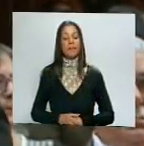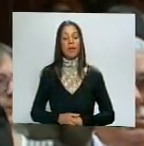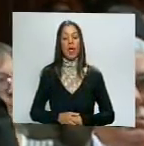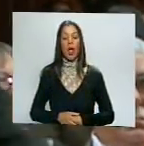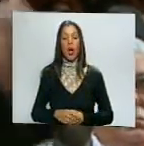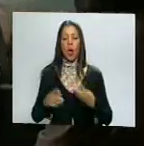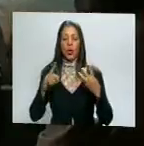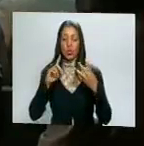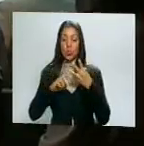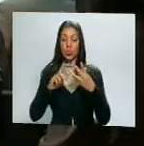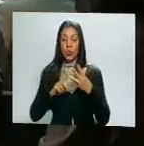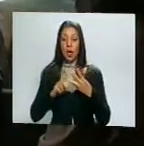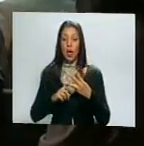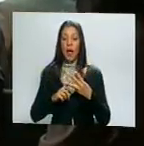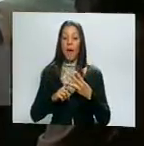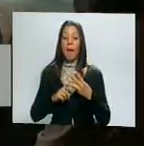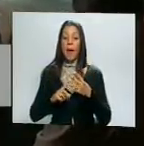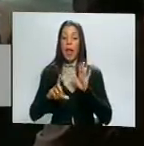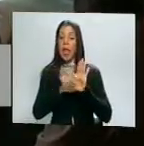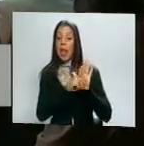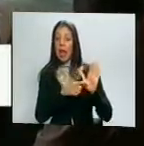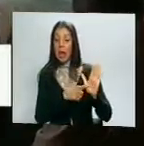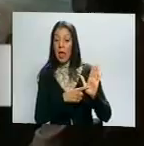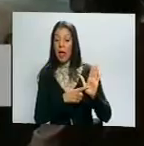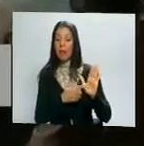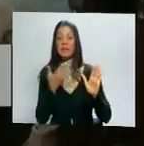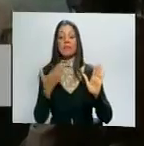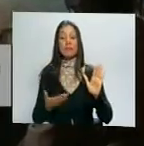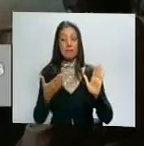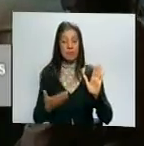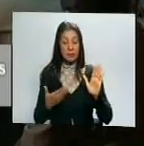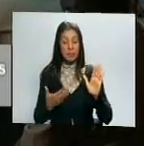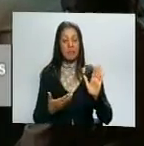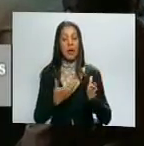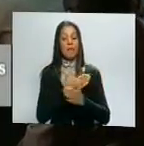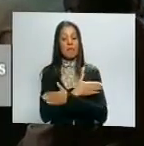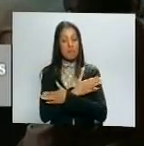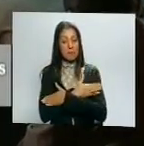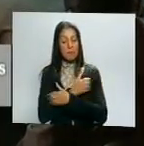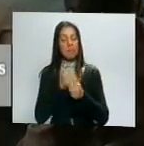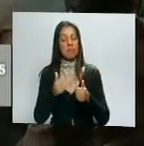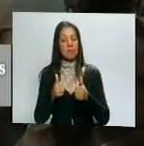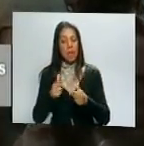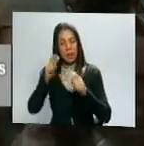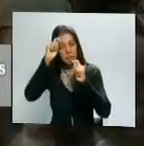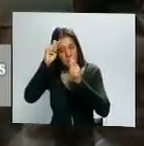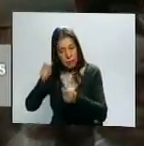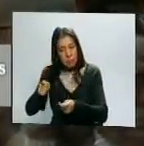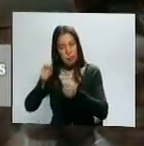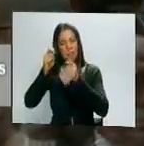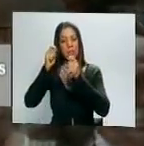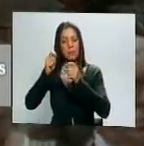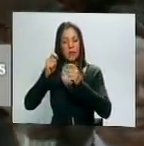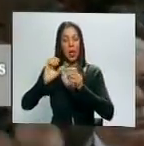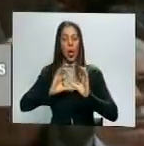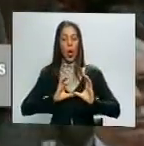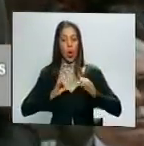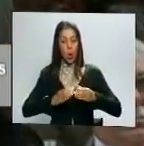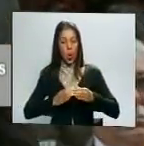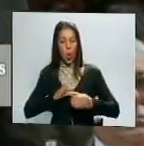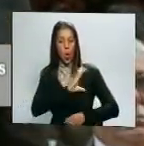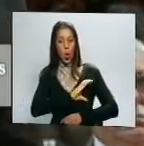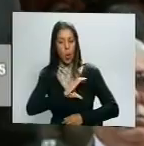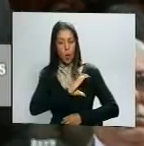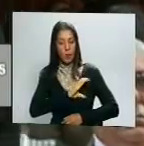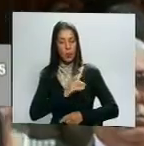también felicitar esta ley, ¿verdad?, y hacer además un reconocimiento a la Comisión de Economía, quien ha